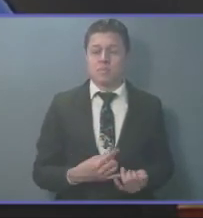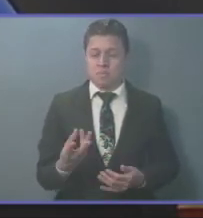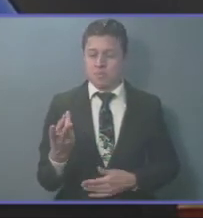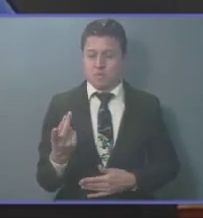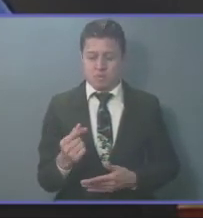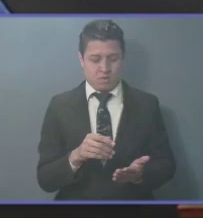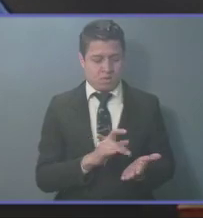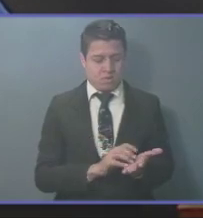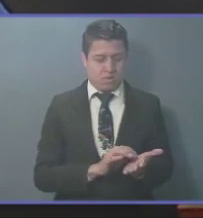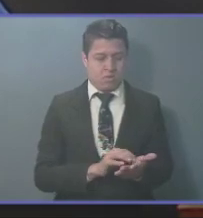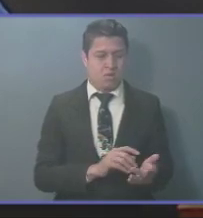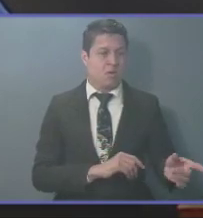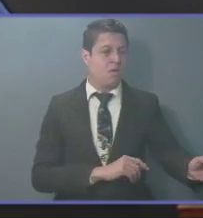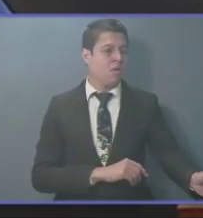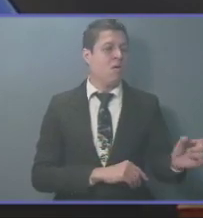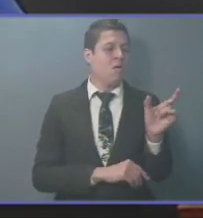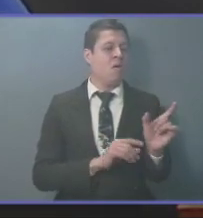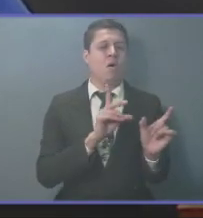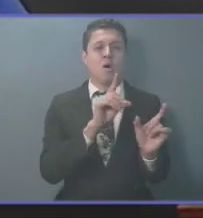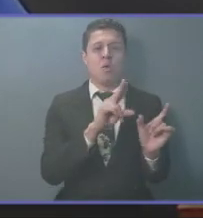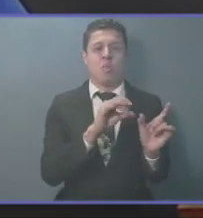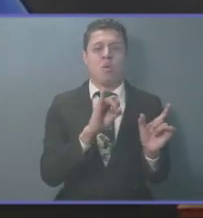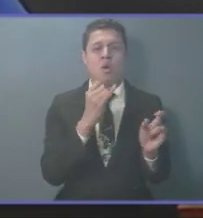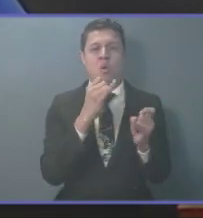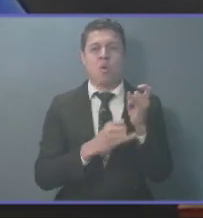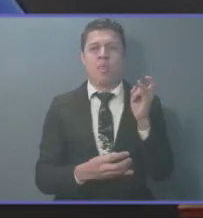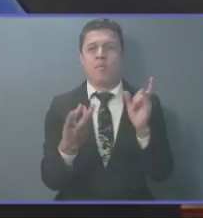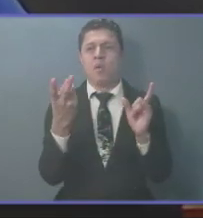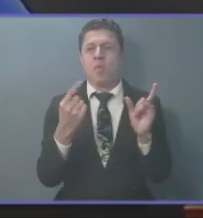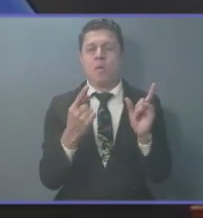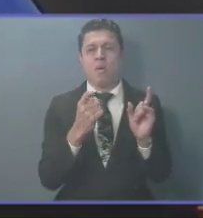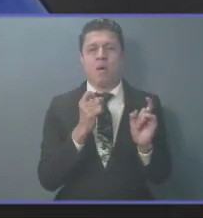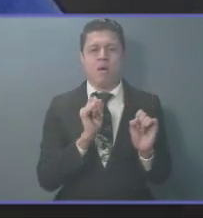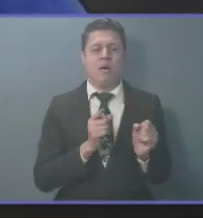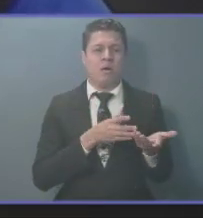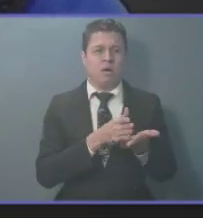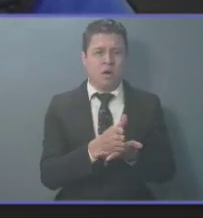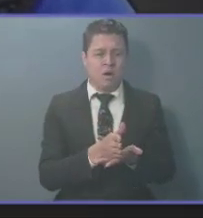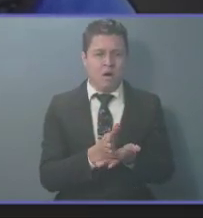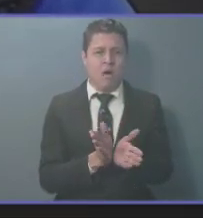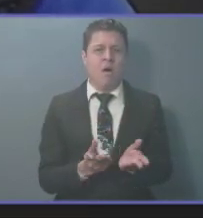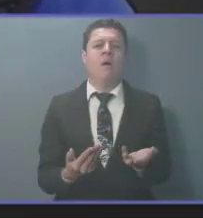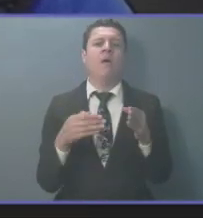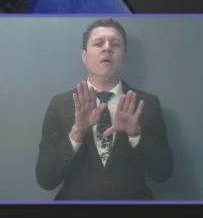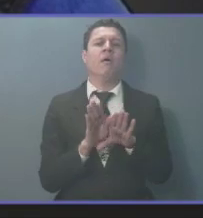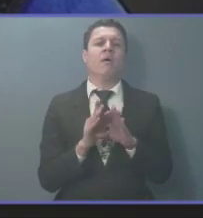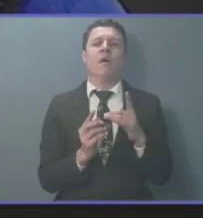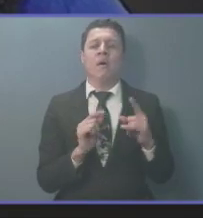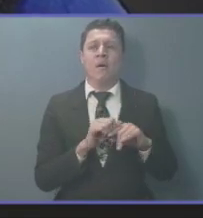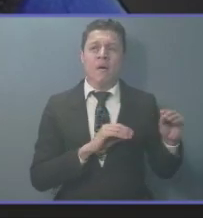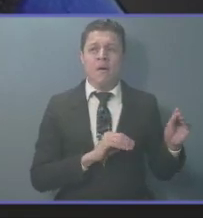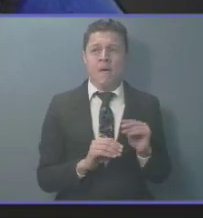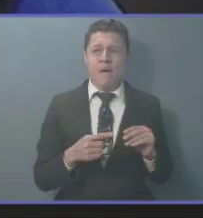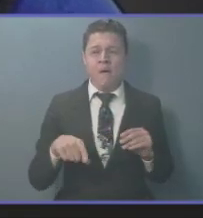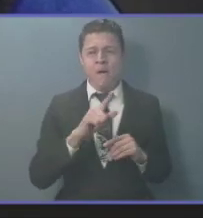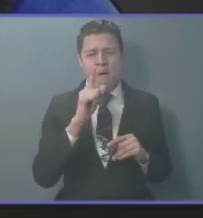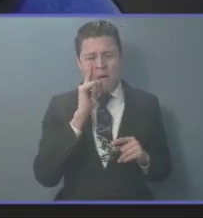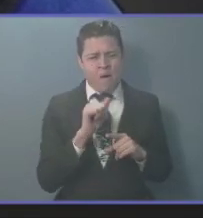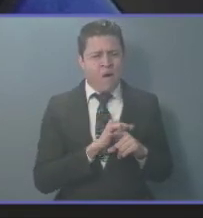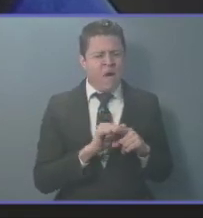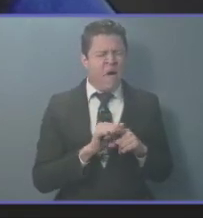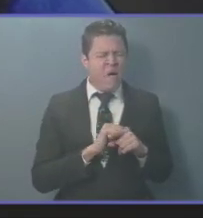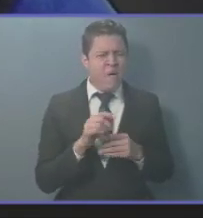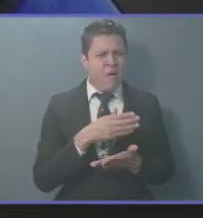su documento único de identidad. La limitación o suspensión de ciertas actividades que implican el ejercicio del